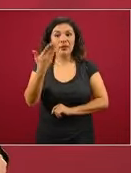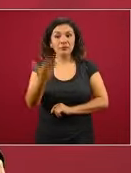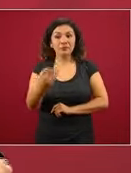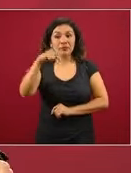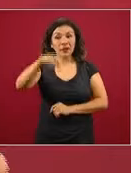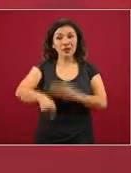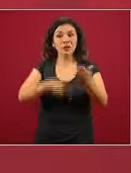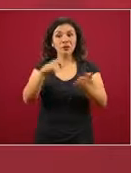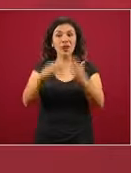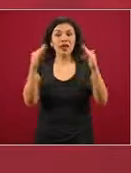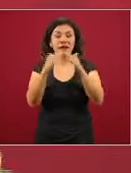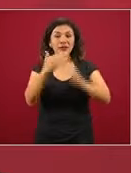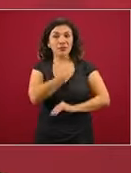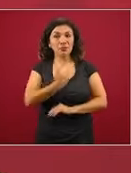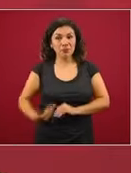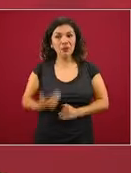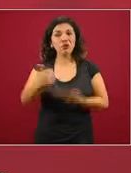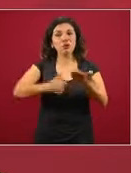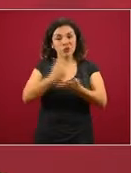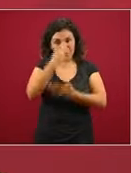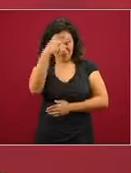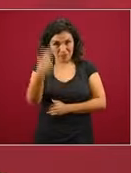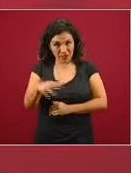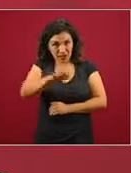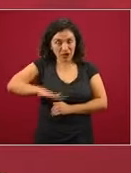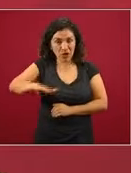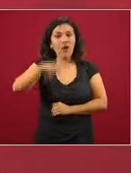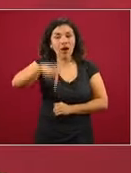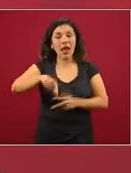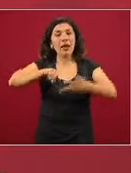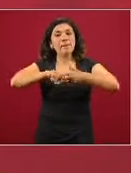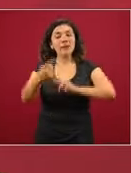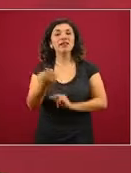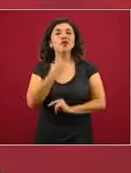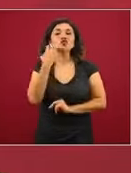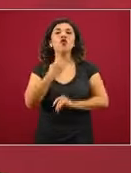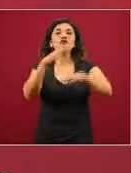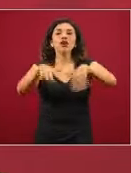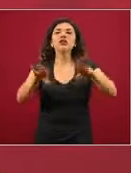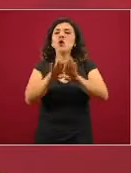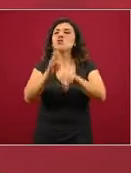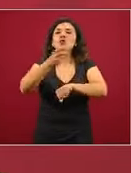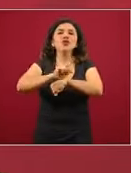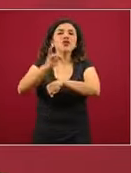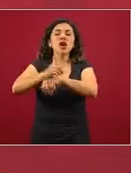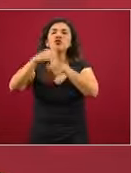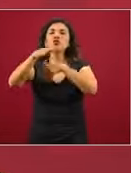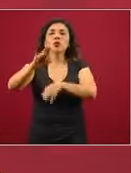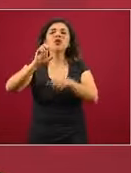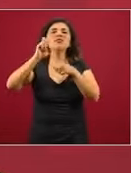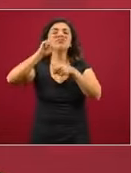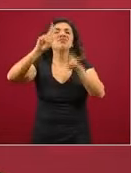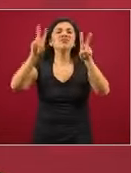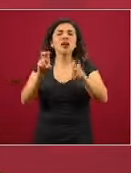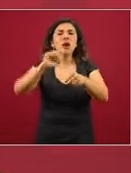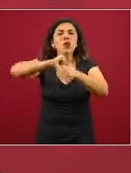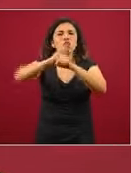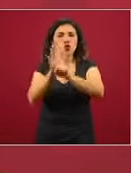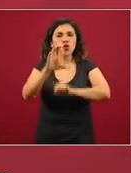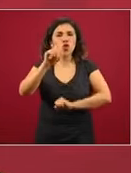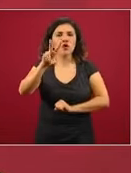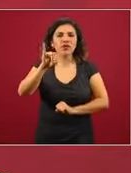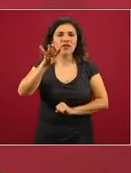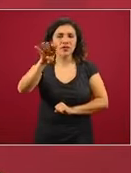desde el Palacio Nacional de México en la Ciudad de México vamos a iniciar la conferencia de prensa diaria sobre COVID-19, la pandemia causada por